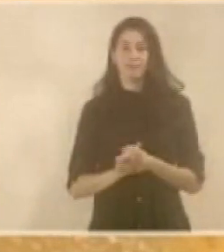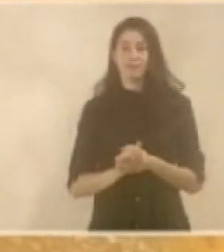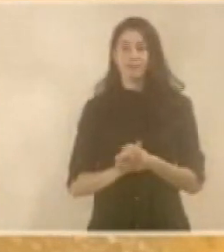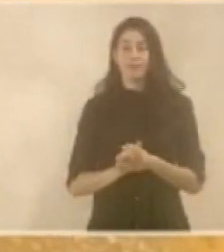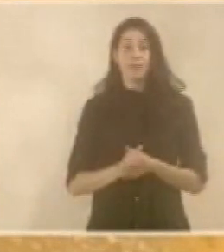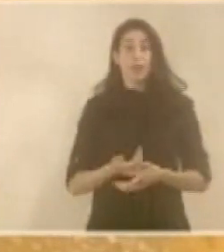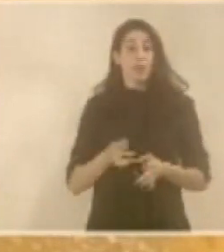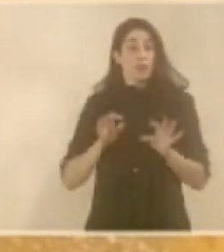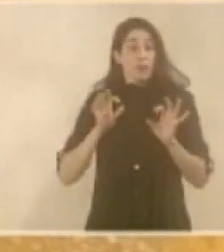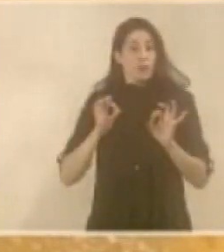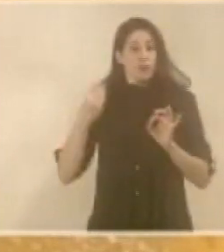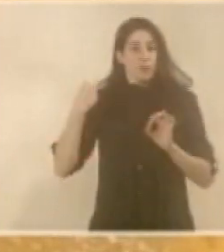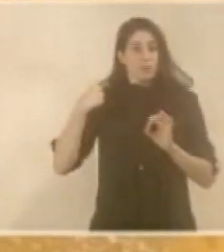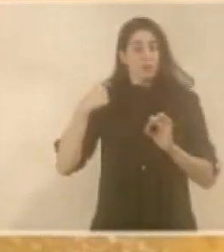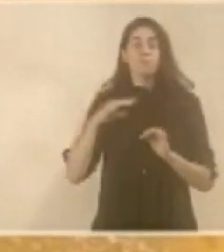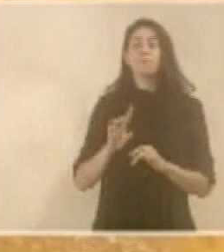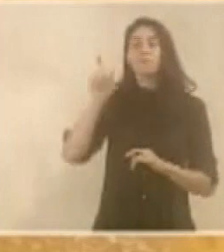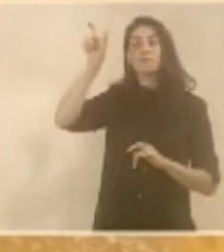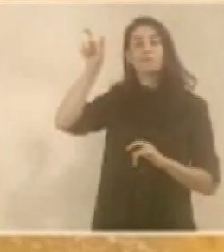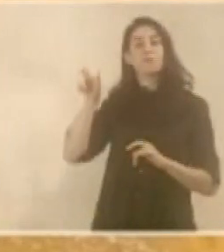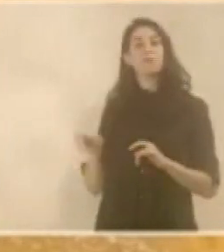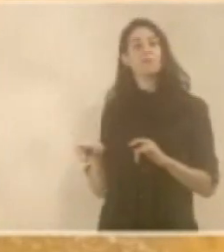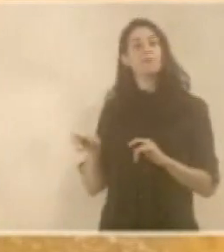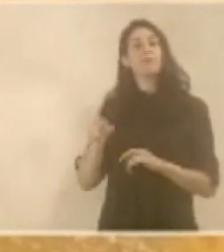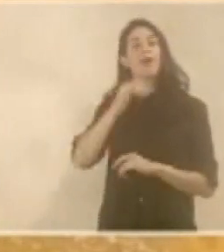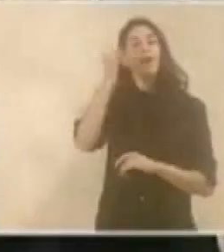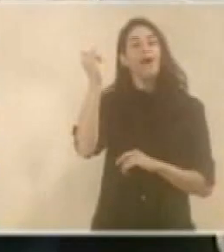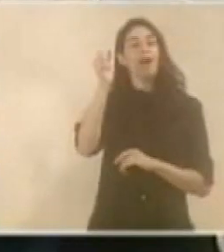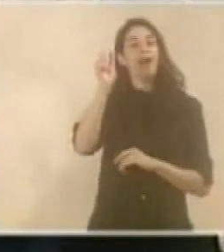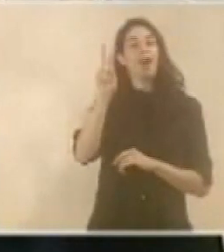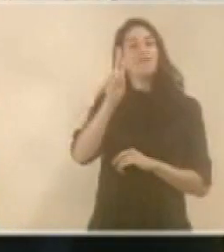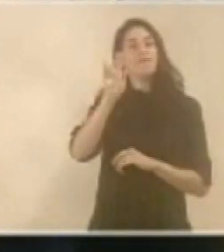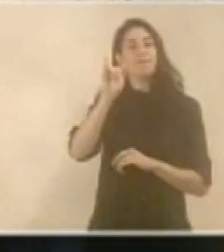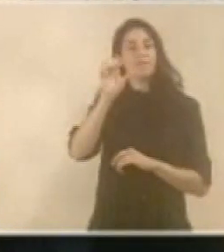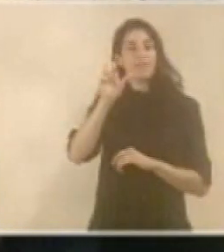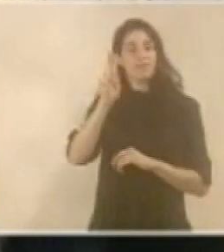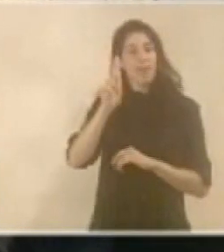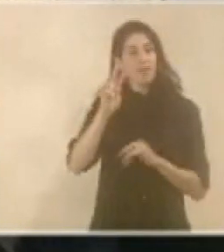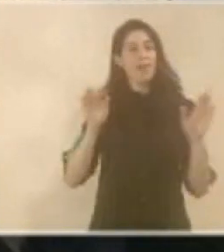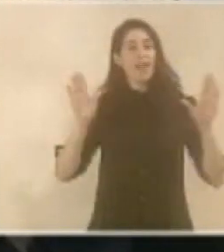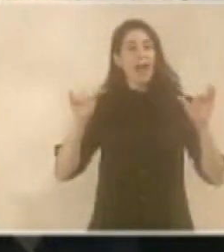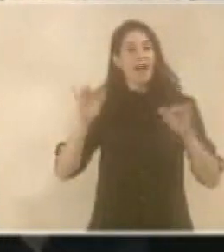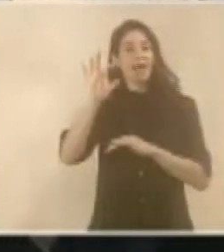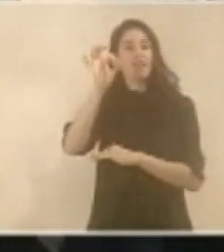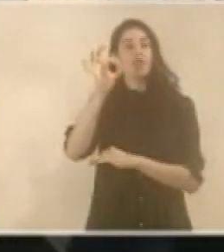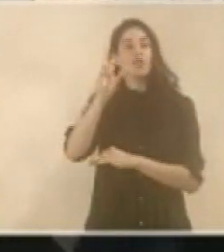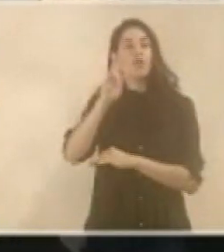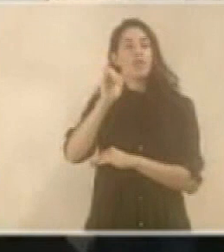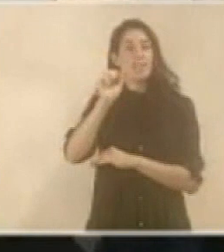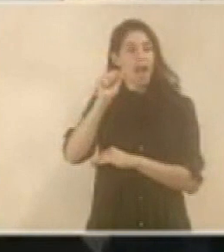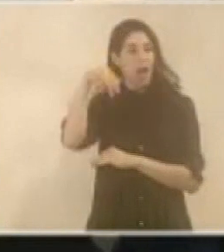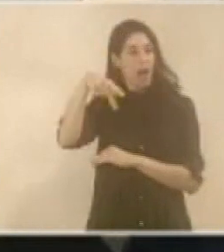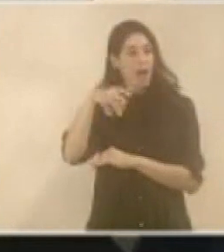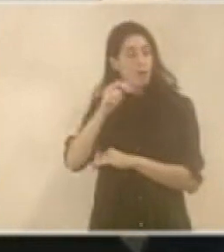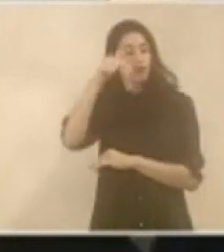del coronel de infantería en la reserva, don Javier Ángel Soriano, a quien agradezco efusivamente su presencia